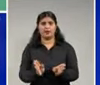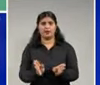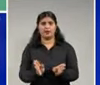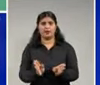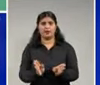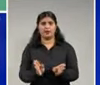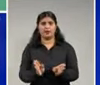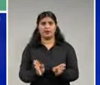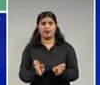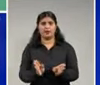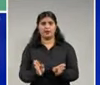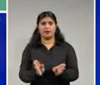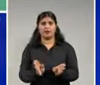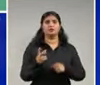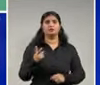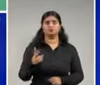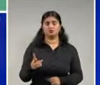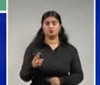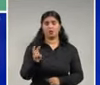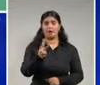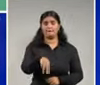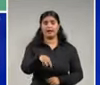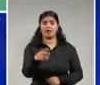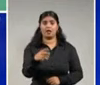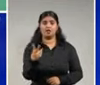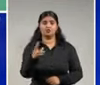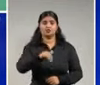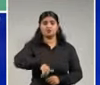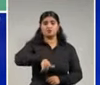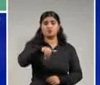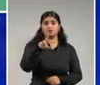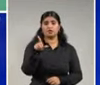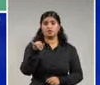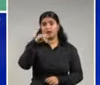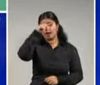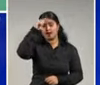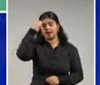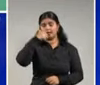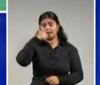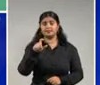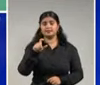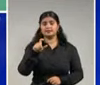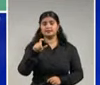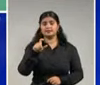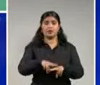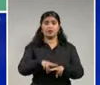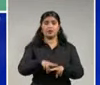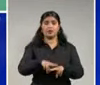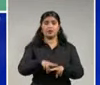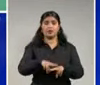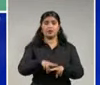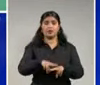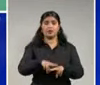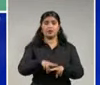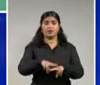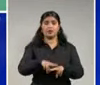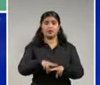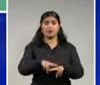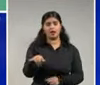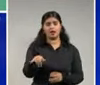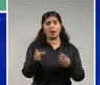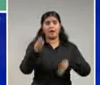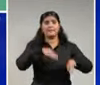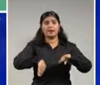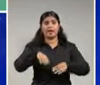Habana del Este también 2, al igual que Marianao, Boyeros, La Lisa. Centro Habana, un caso positivo, al igual que los municipios